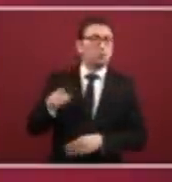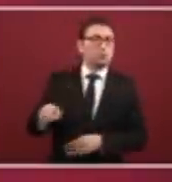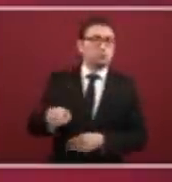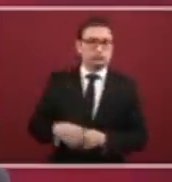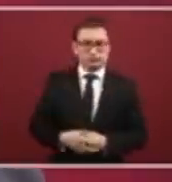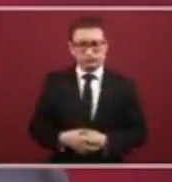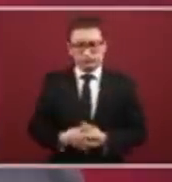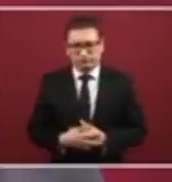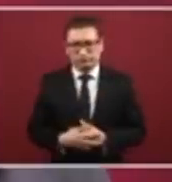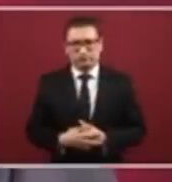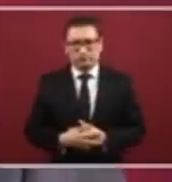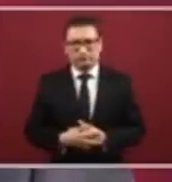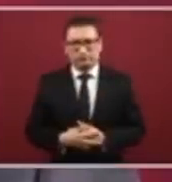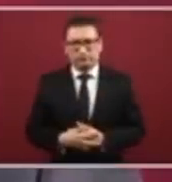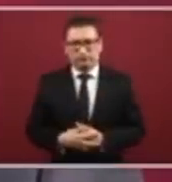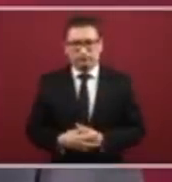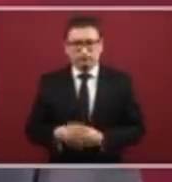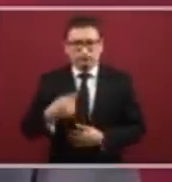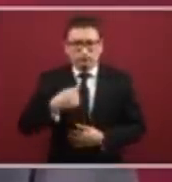decía